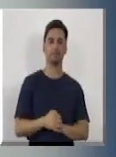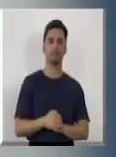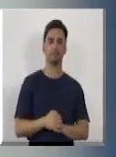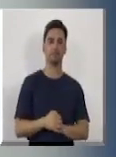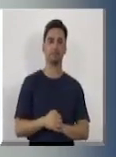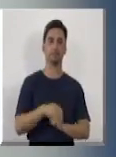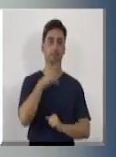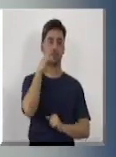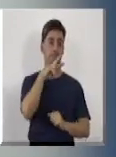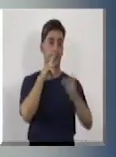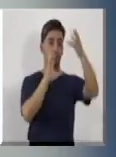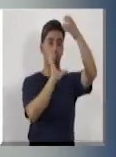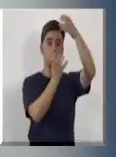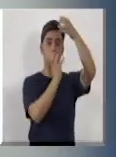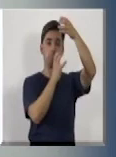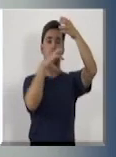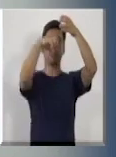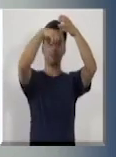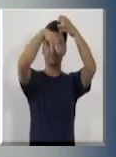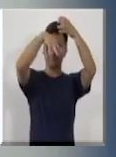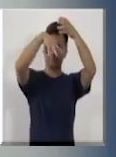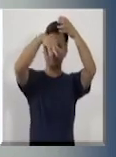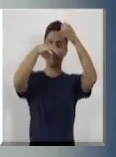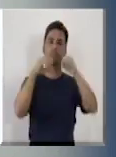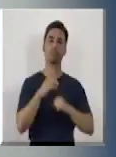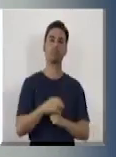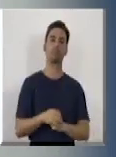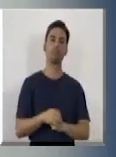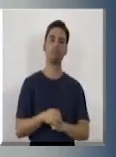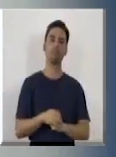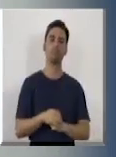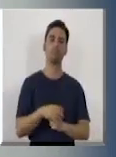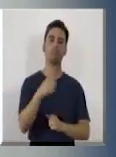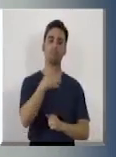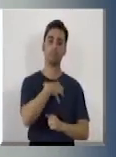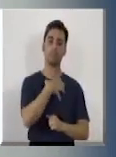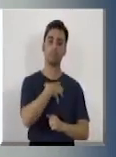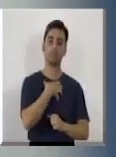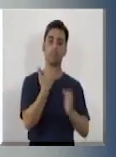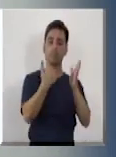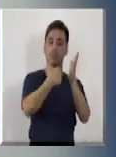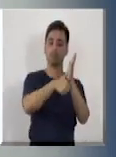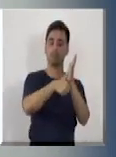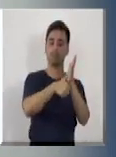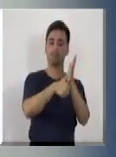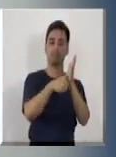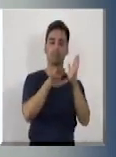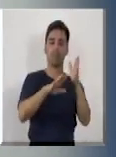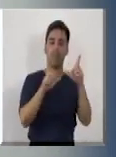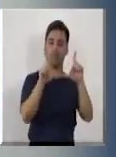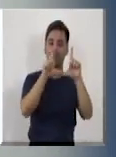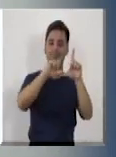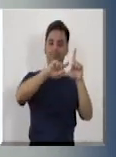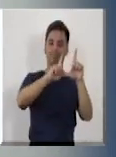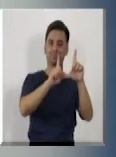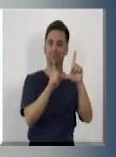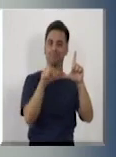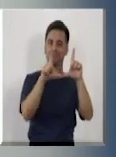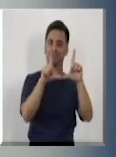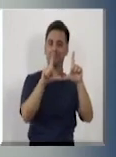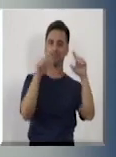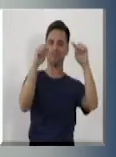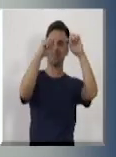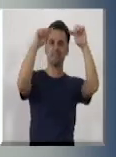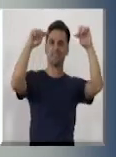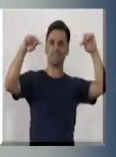Vemos que el bombillo está encendido y por lo tanto, tenemos conectado el amperímetro. ¿Cómo está conectado el amperímetro? En